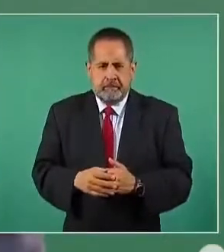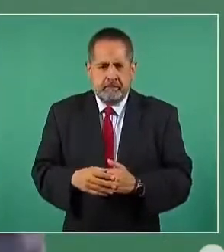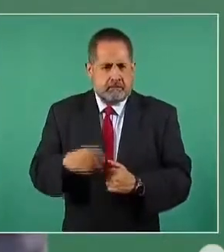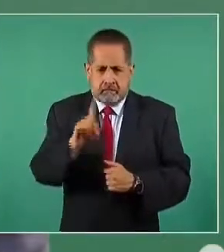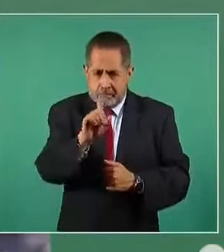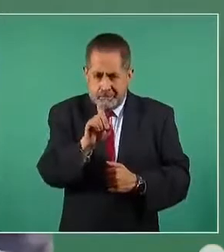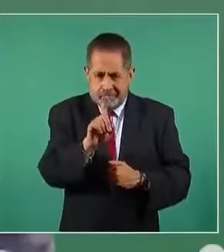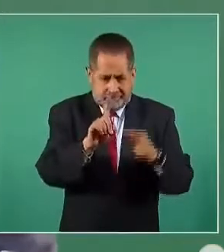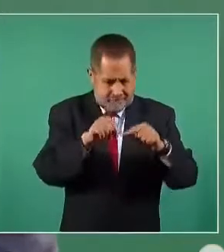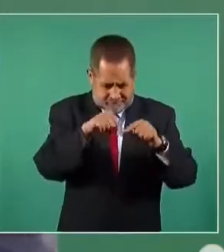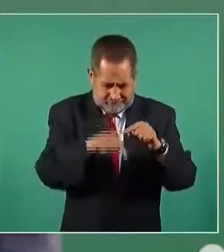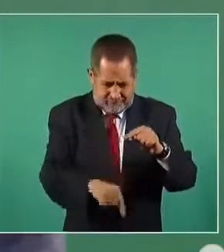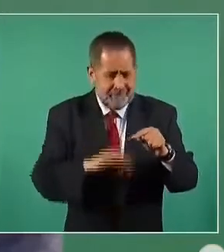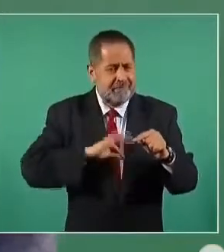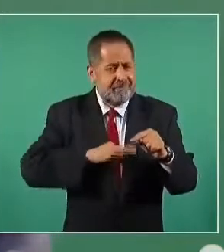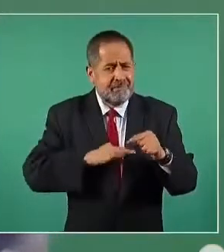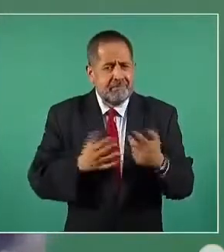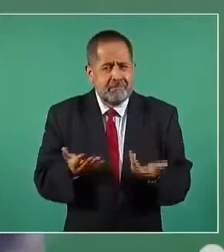agua